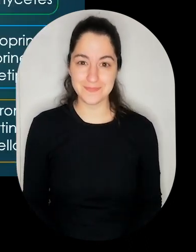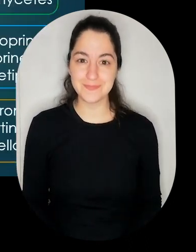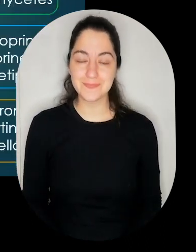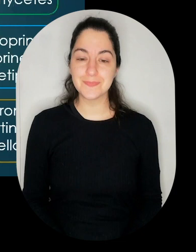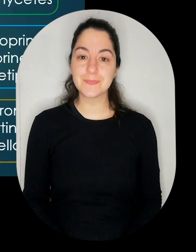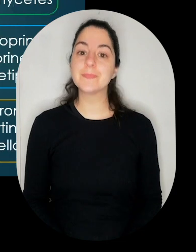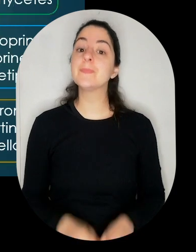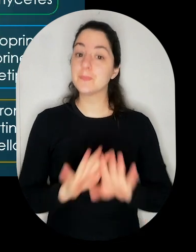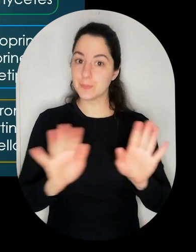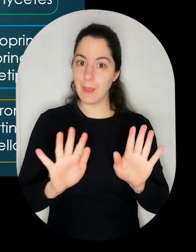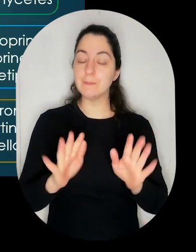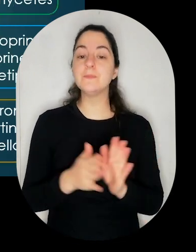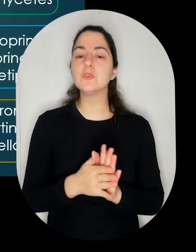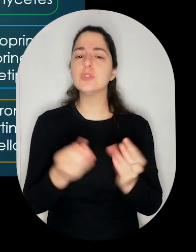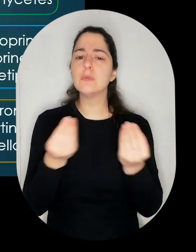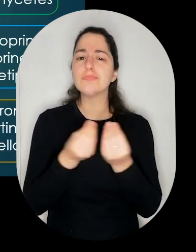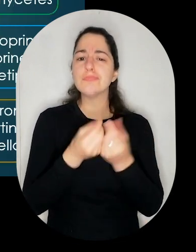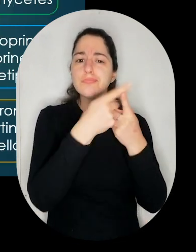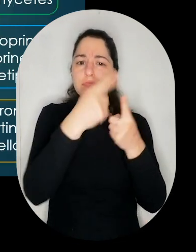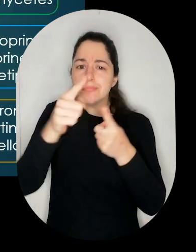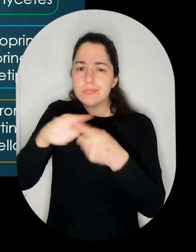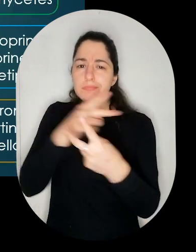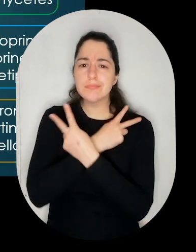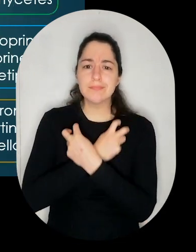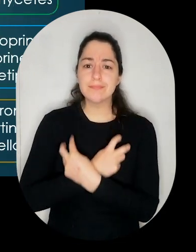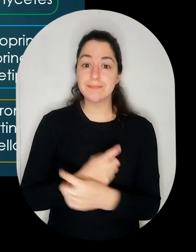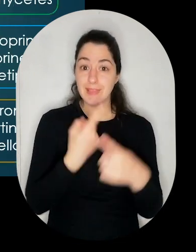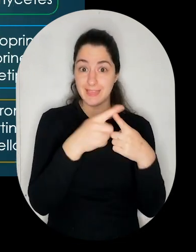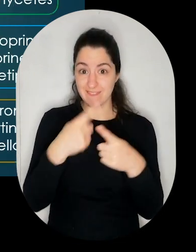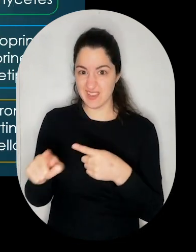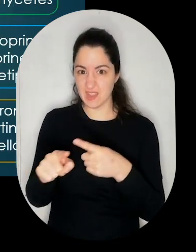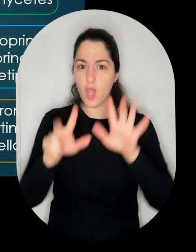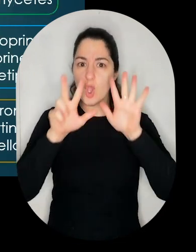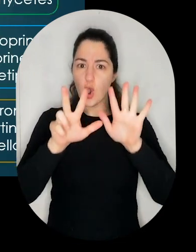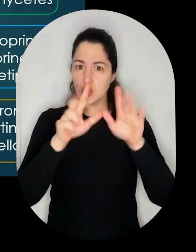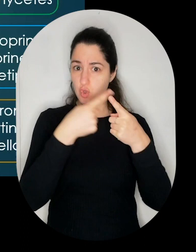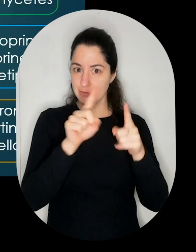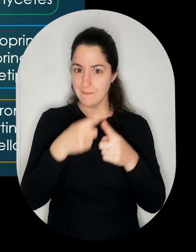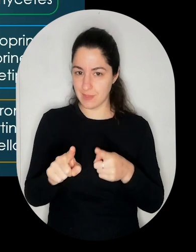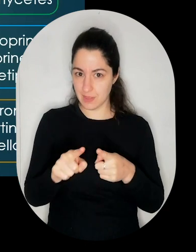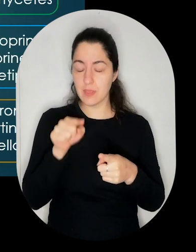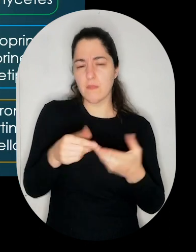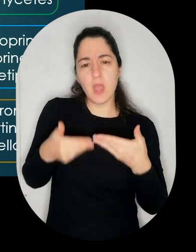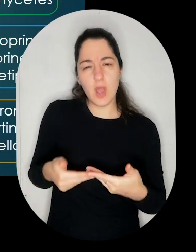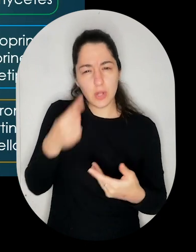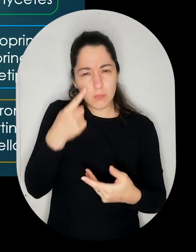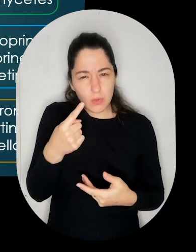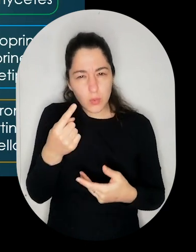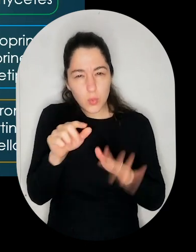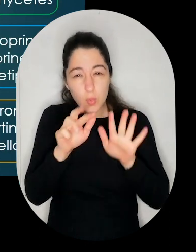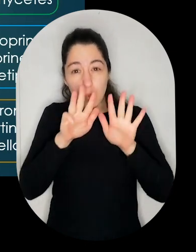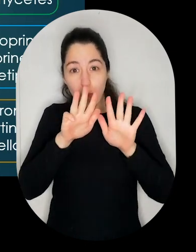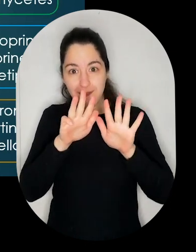Ahora, tenemos muchos tipos de toxicidad por parte de los hongos, al menos 8 síndromes, y actualmente se está